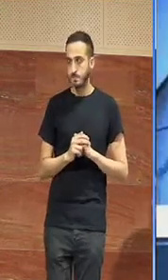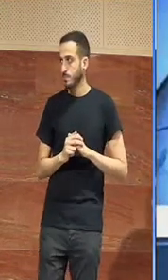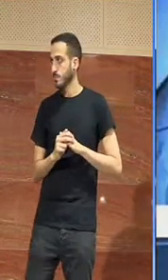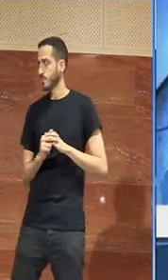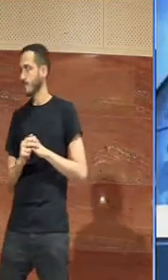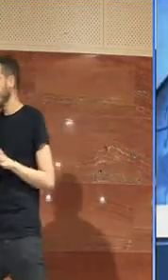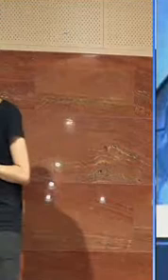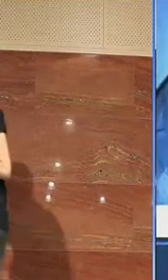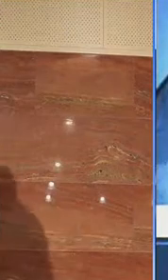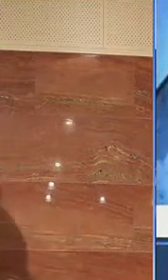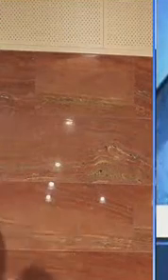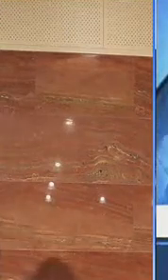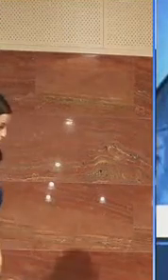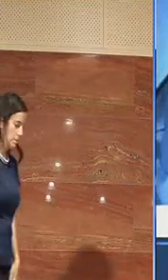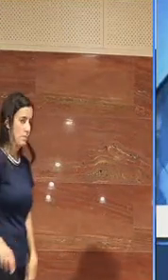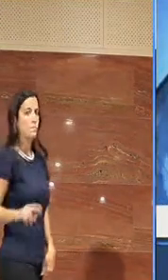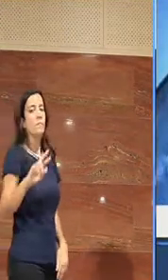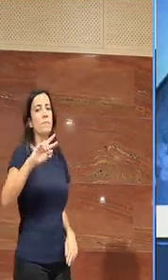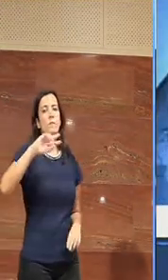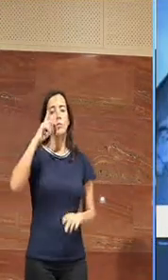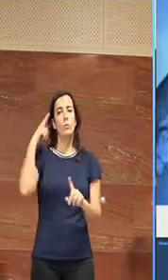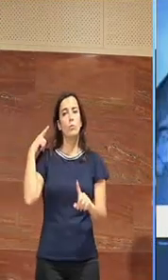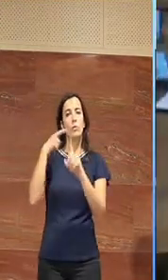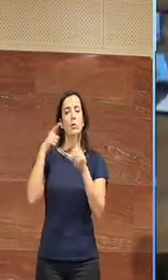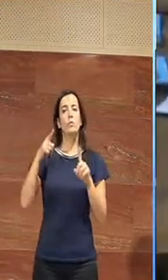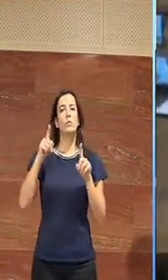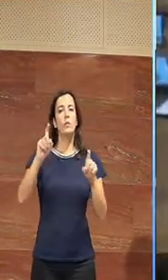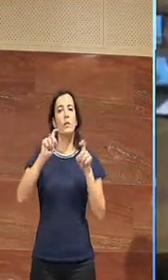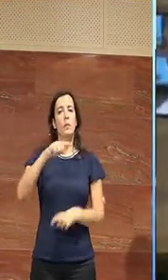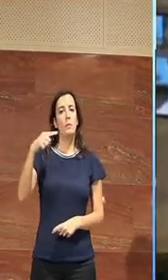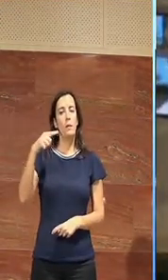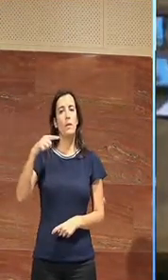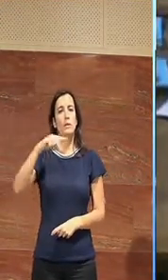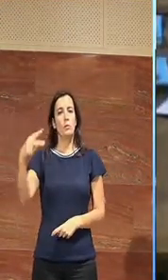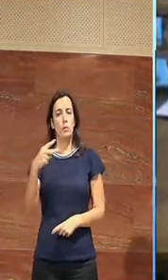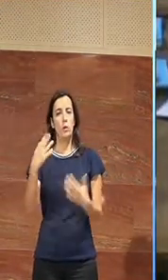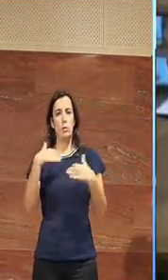Segundo objetivo, lograr la enseñanza primaria universal. Más del 90% de la